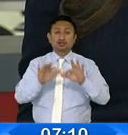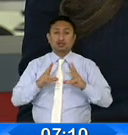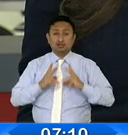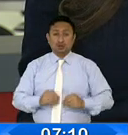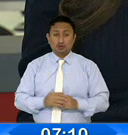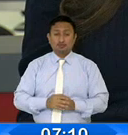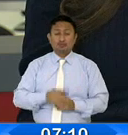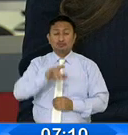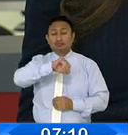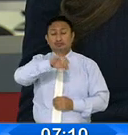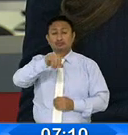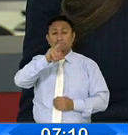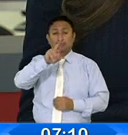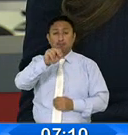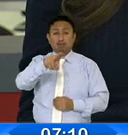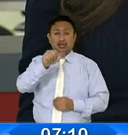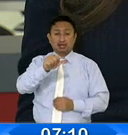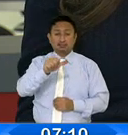y 2 personas más.